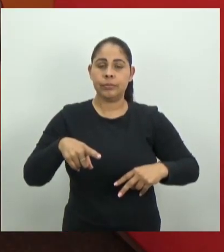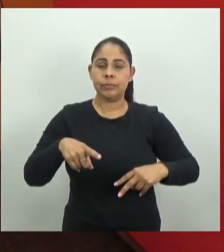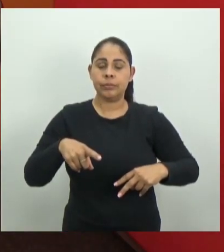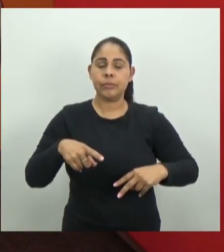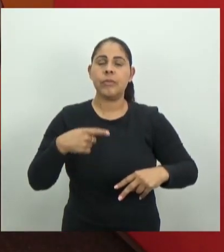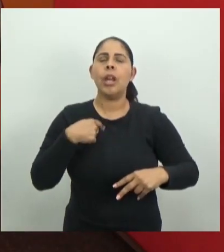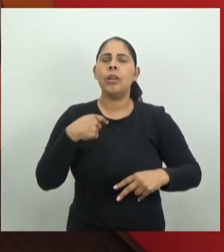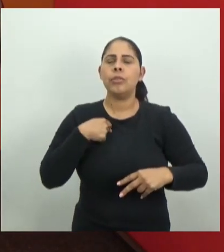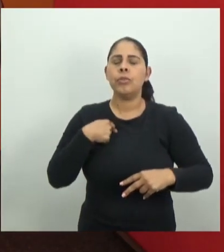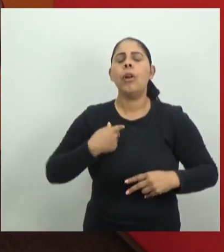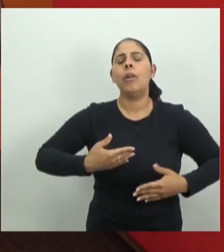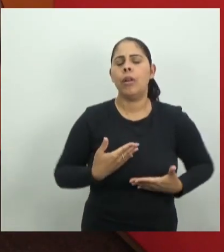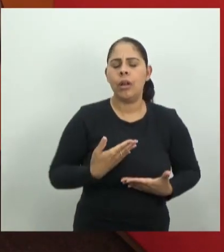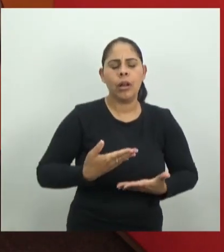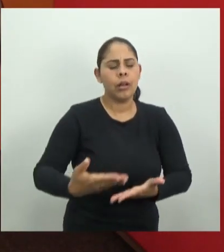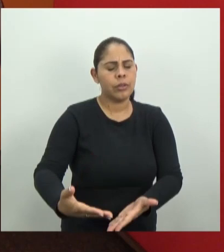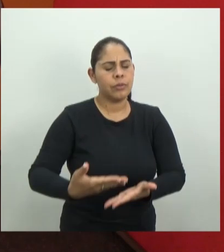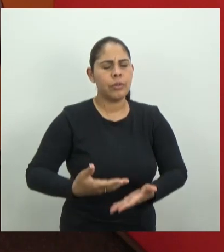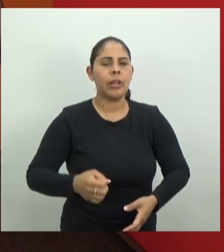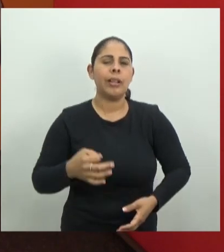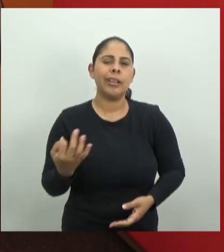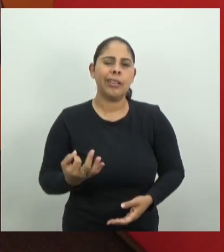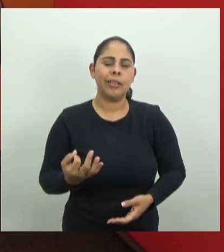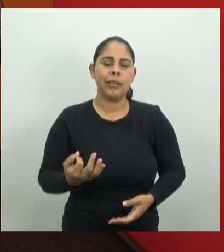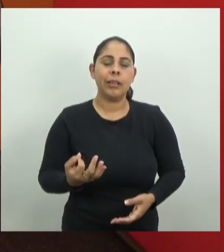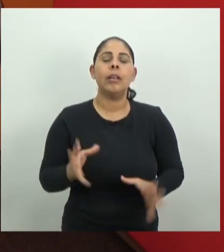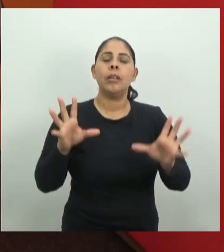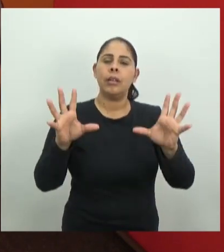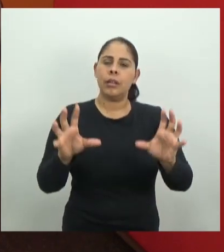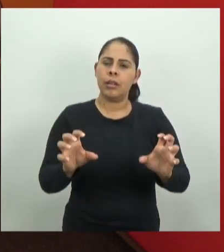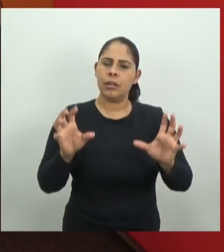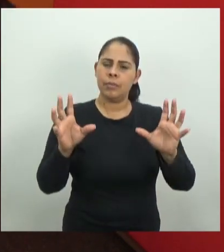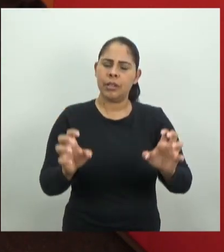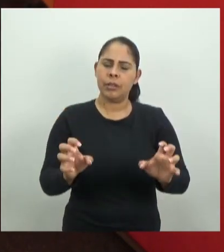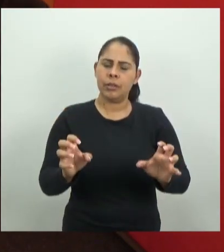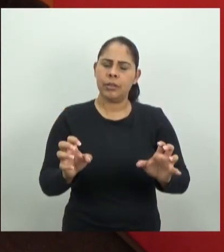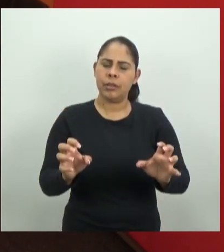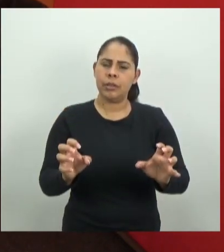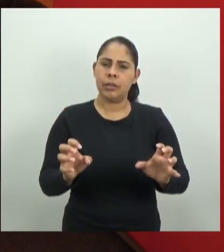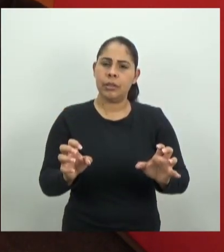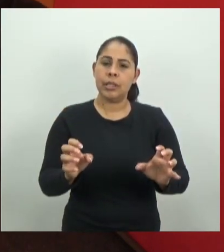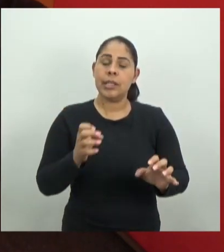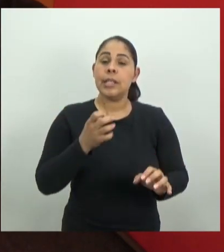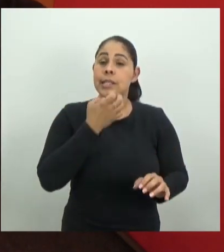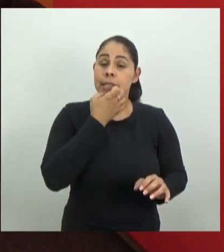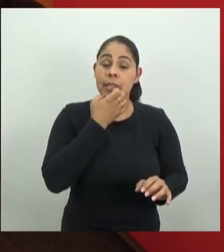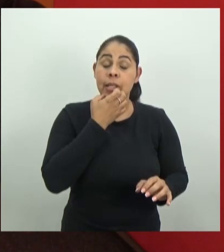ayudar y que me acompañáis para aprender cómo tratar y orar por una persona endemoniada.